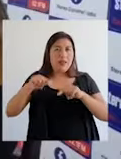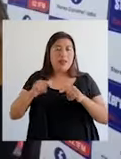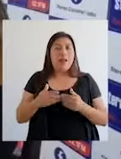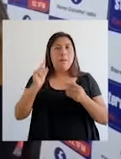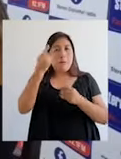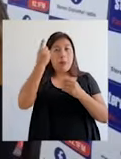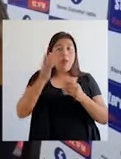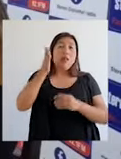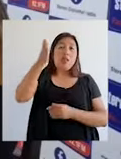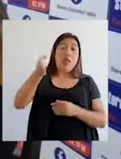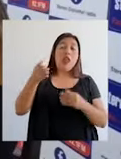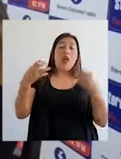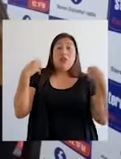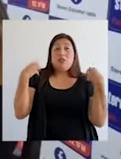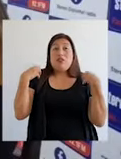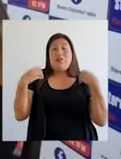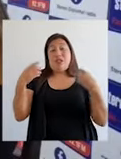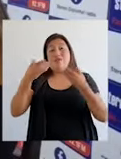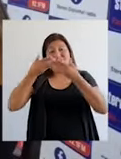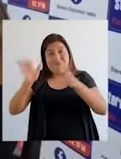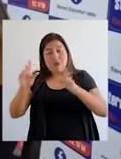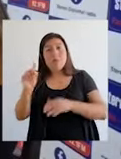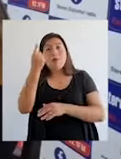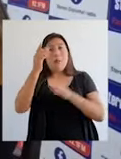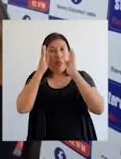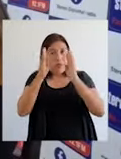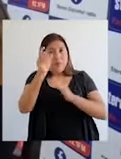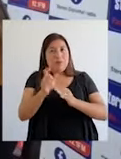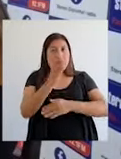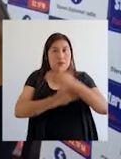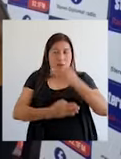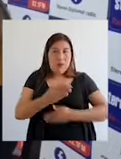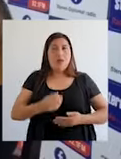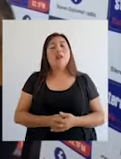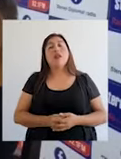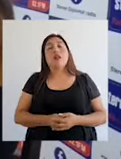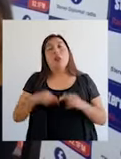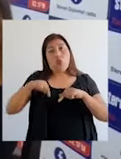primero el registro regional de personas con discapacidad, que es hoy.